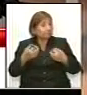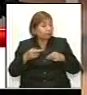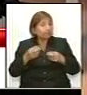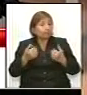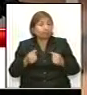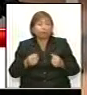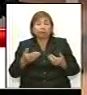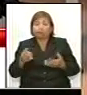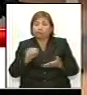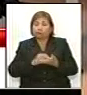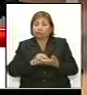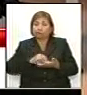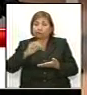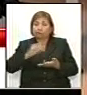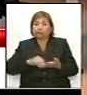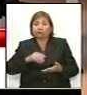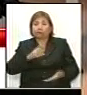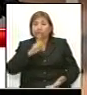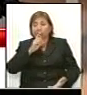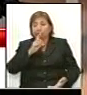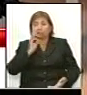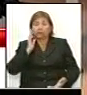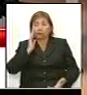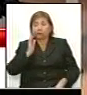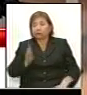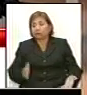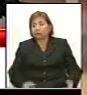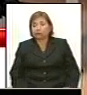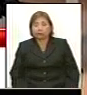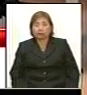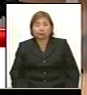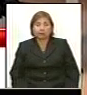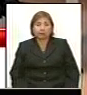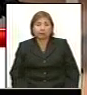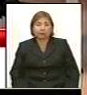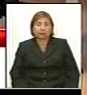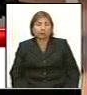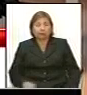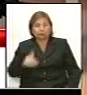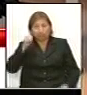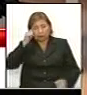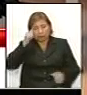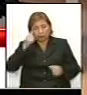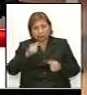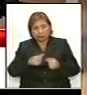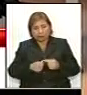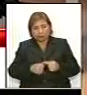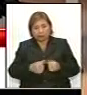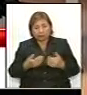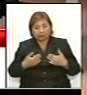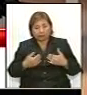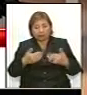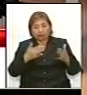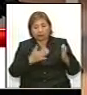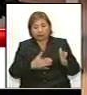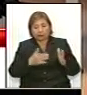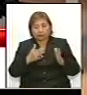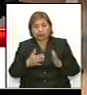tenían que firmar los padres? ¿Cómo funcionaba? No recuerdo. Recuerdo haberme preparado,